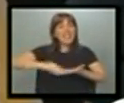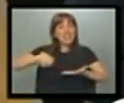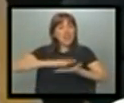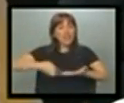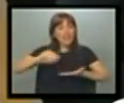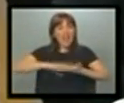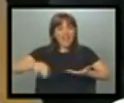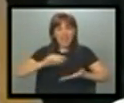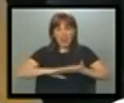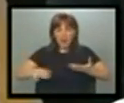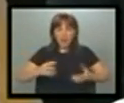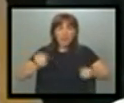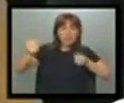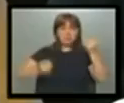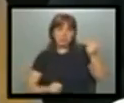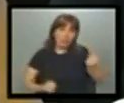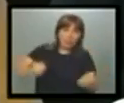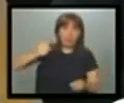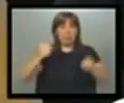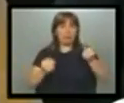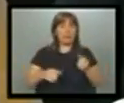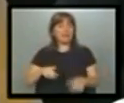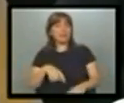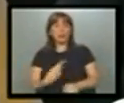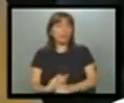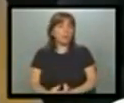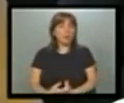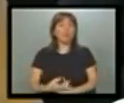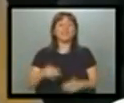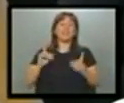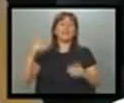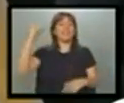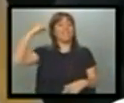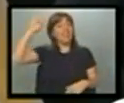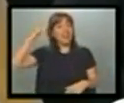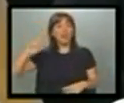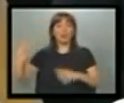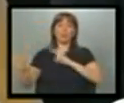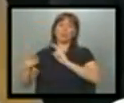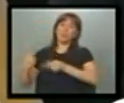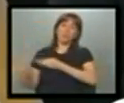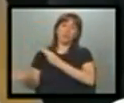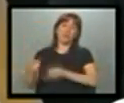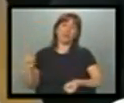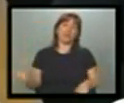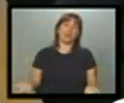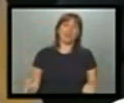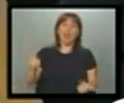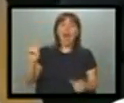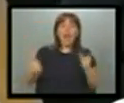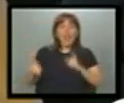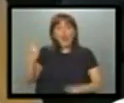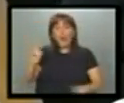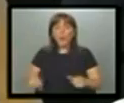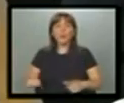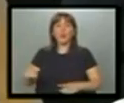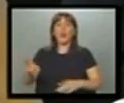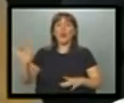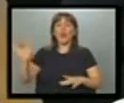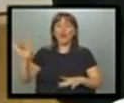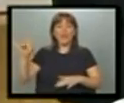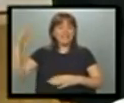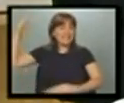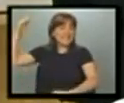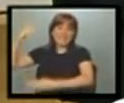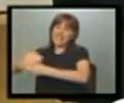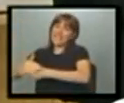que más ha afectado en las últimas semanas a los productores lecheros, con cierre de tambos inclusive. Y esto es una de las cosas más